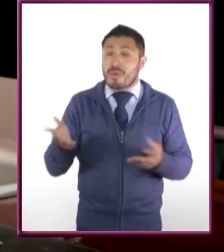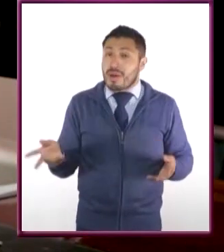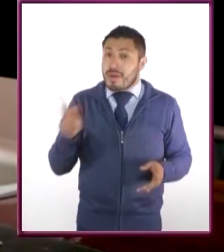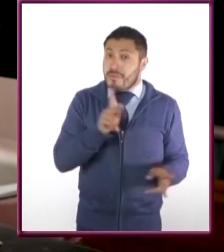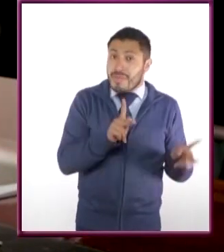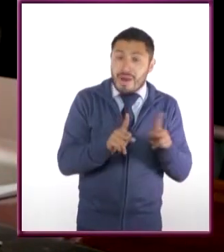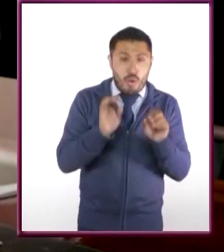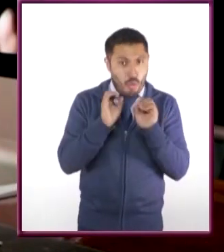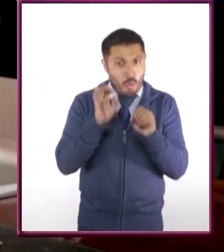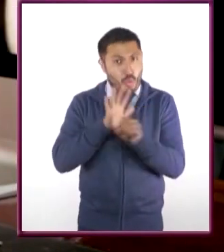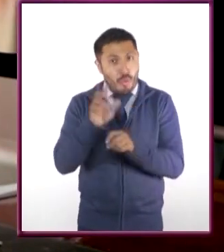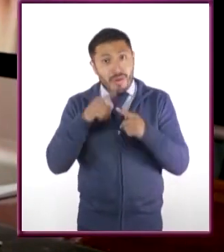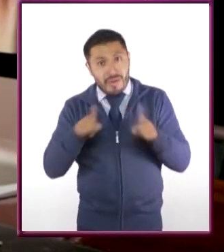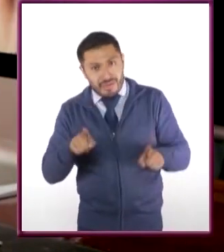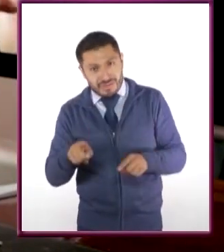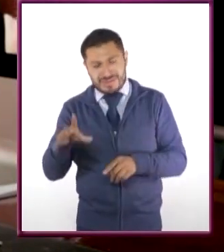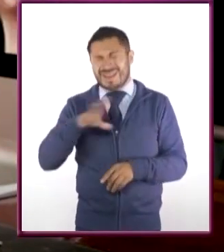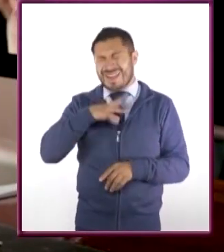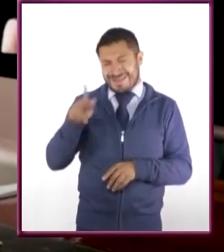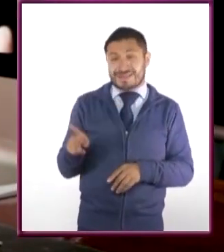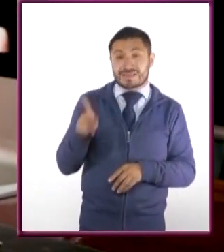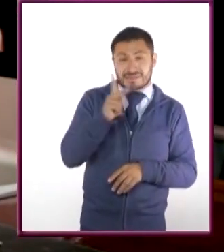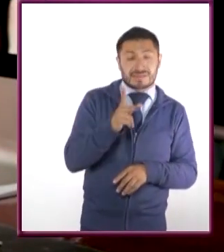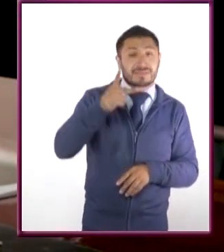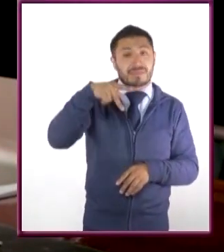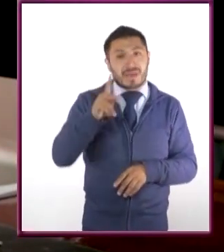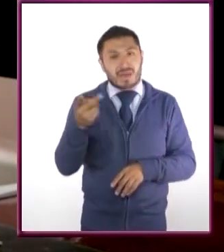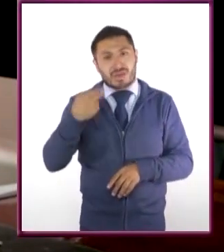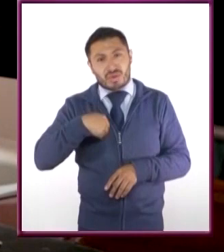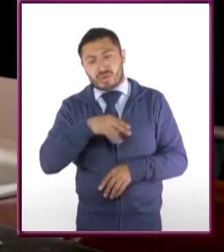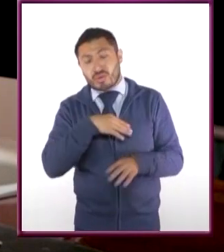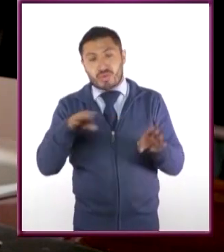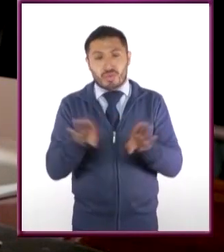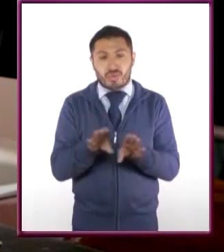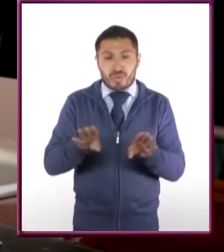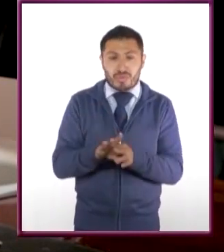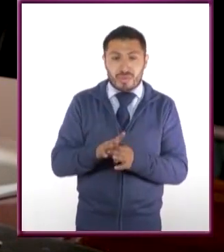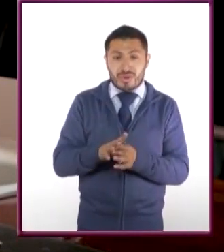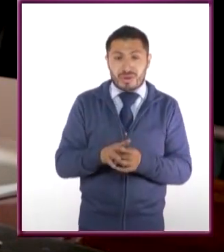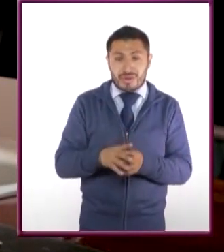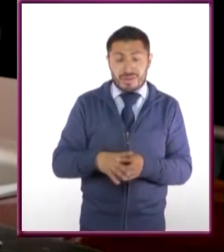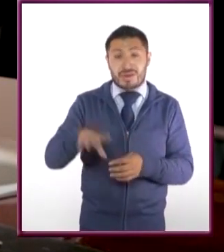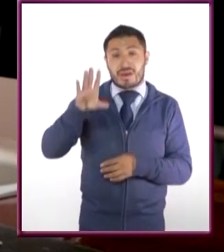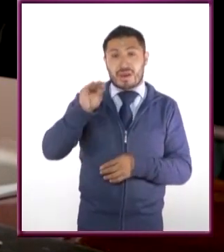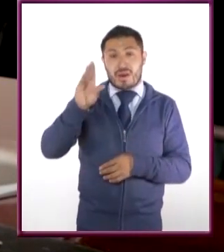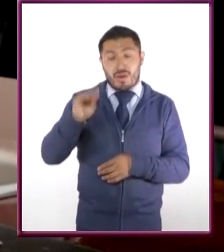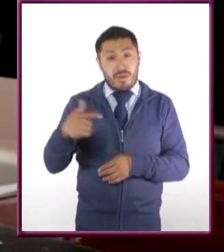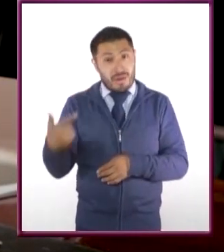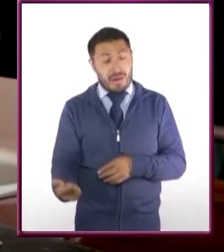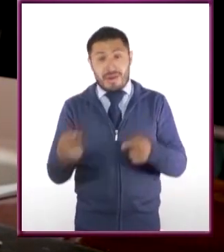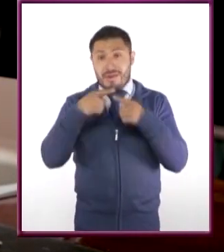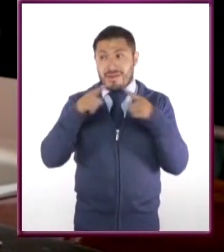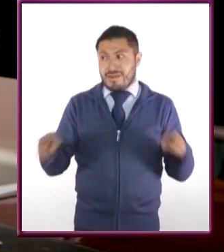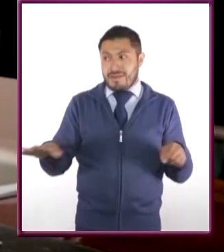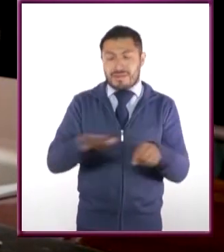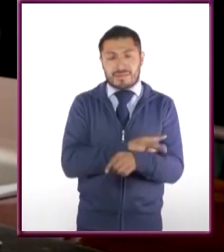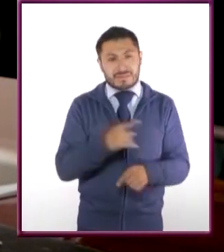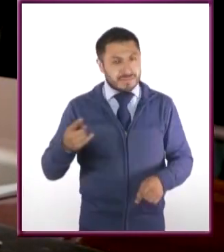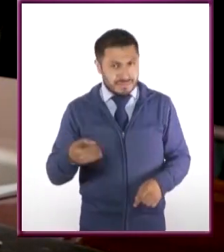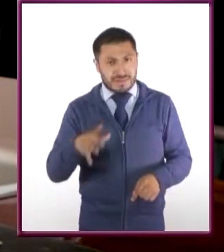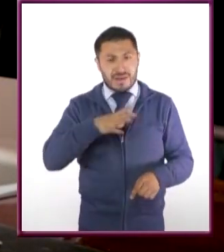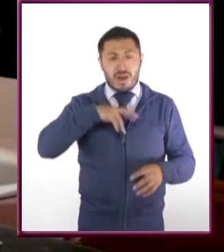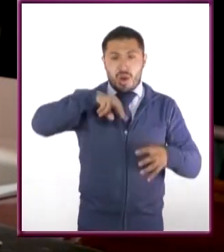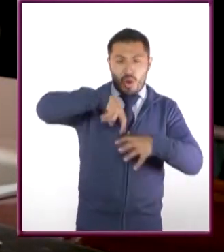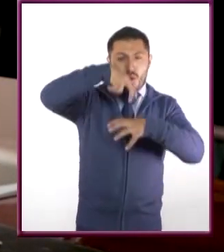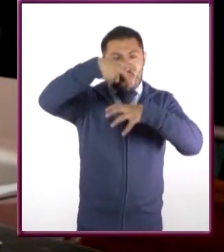existe, aunque realmente estamos prácticamente 90 grados de diferencia, porque en los